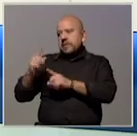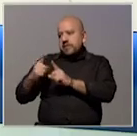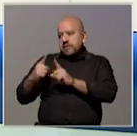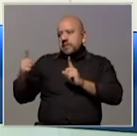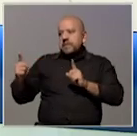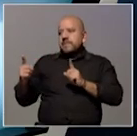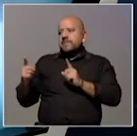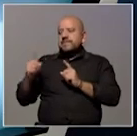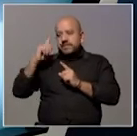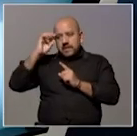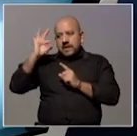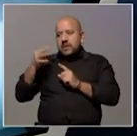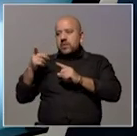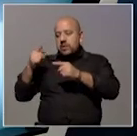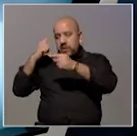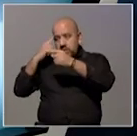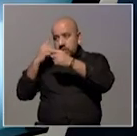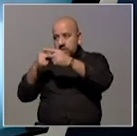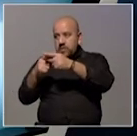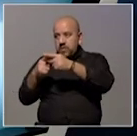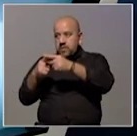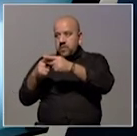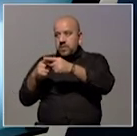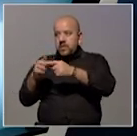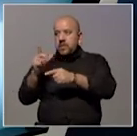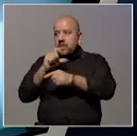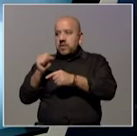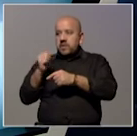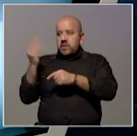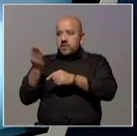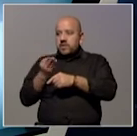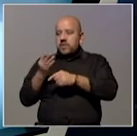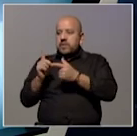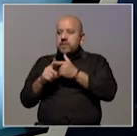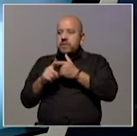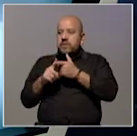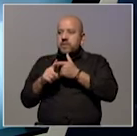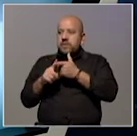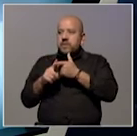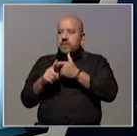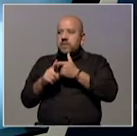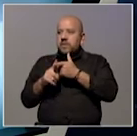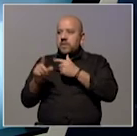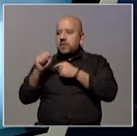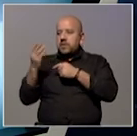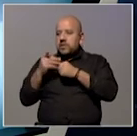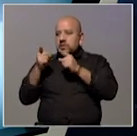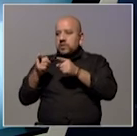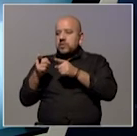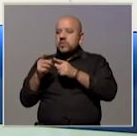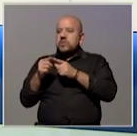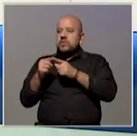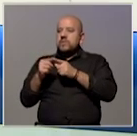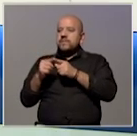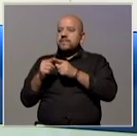pero creo que la meta debe ser el 100 por ciento de 'share' de esos vehículos y ahora